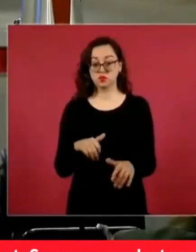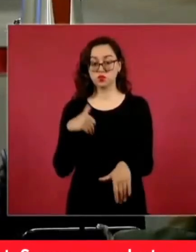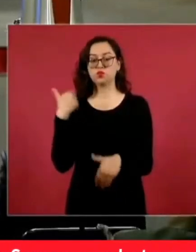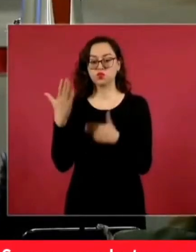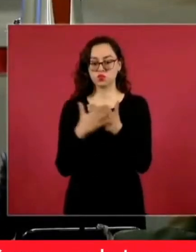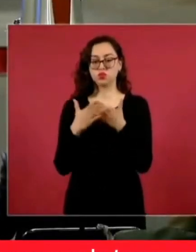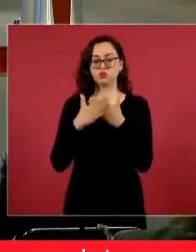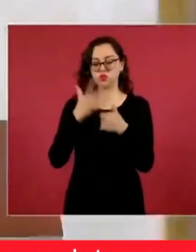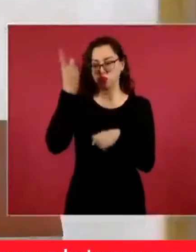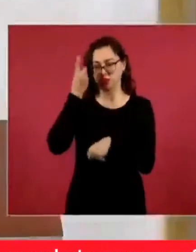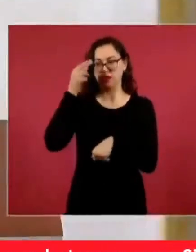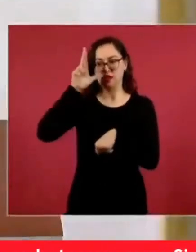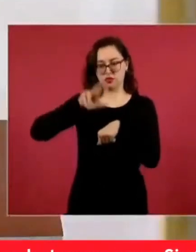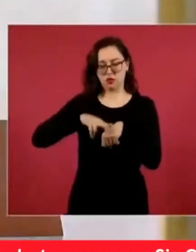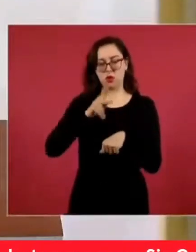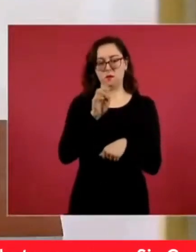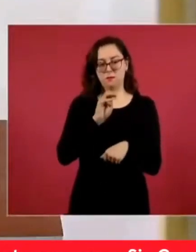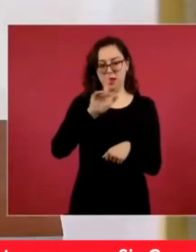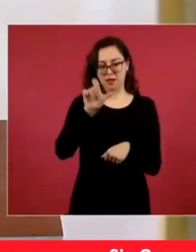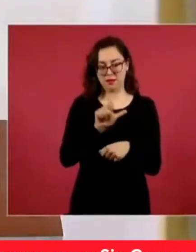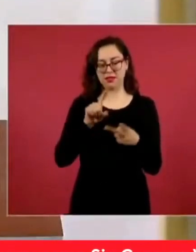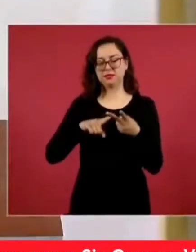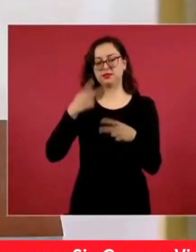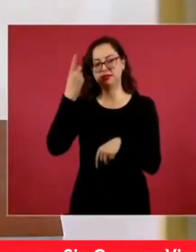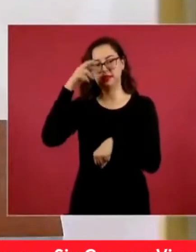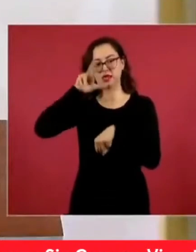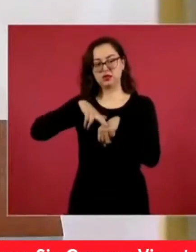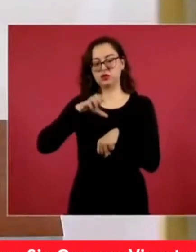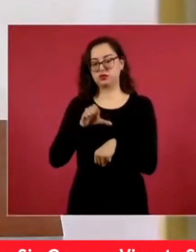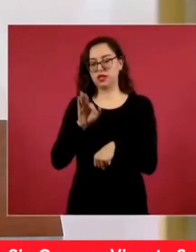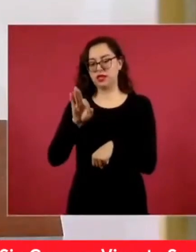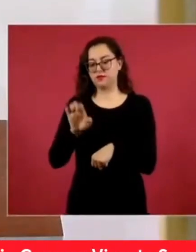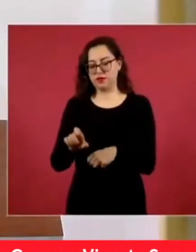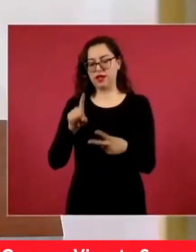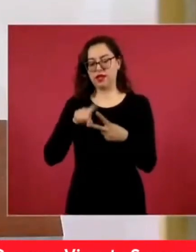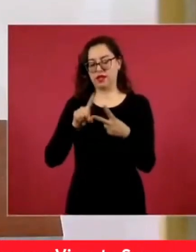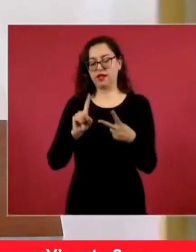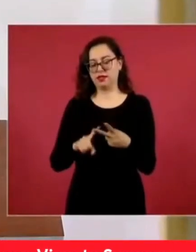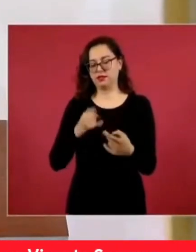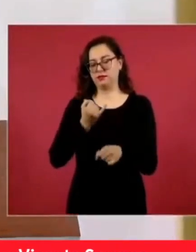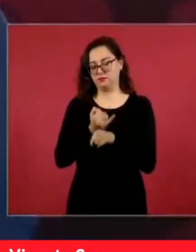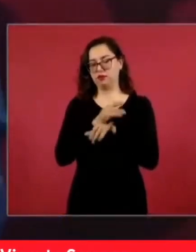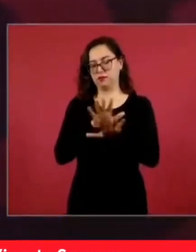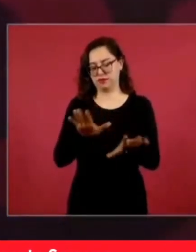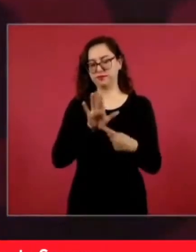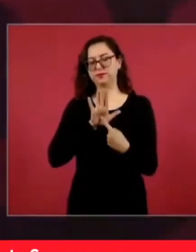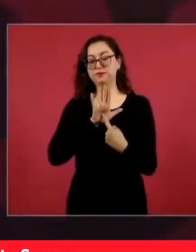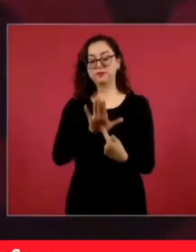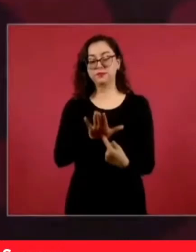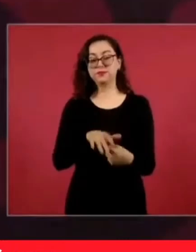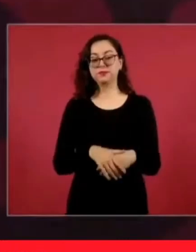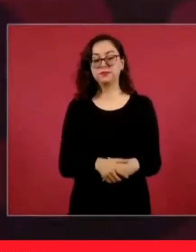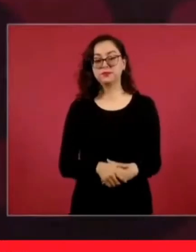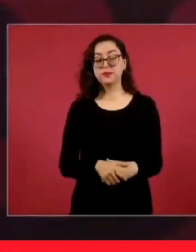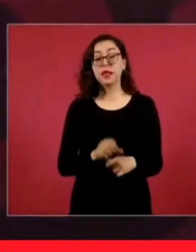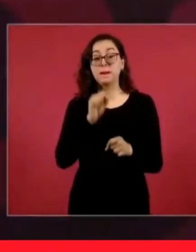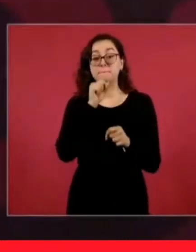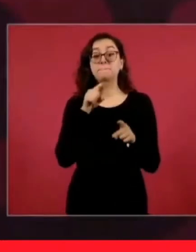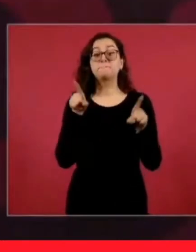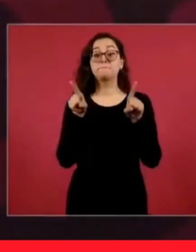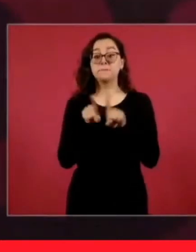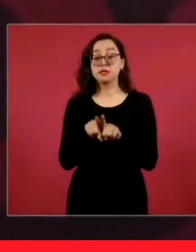resultados. Y va a venir, una semana antes del informe, va a venir todo el equipo de